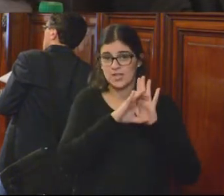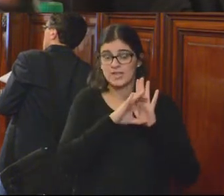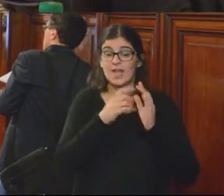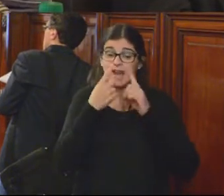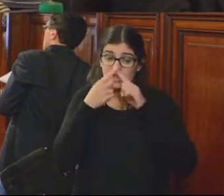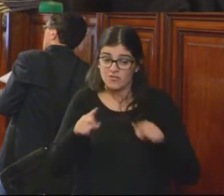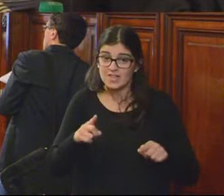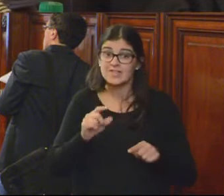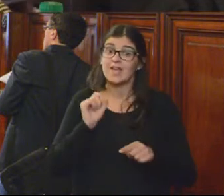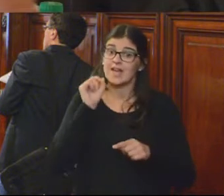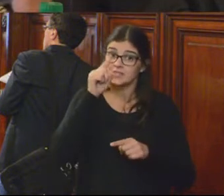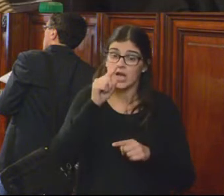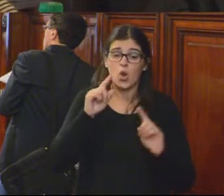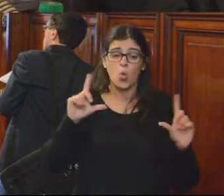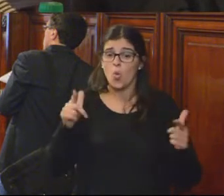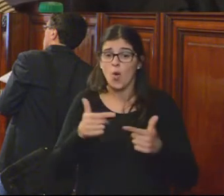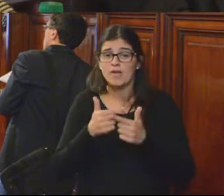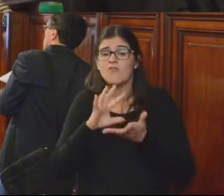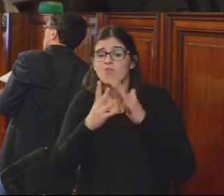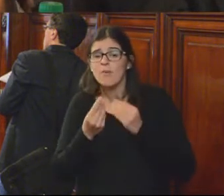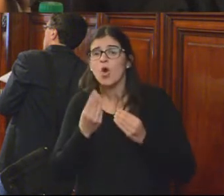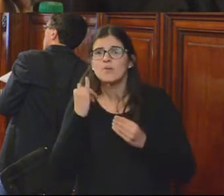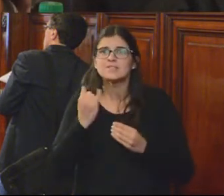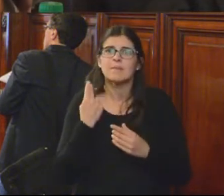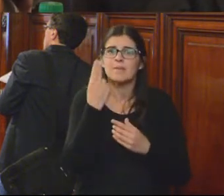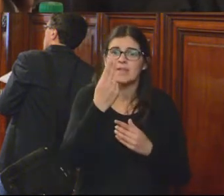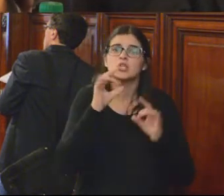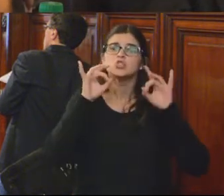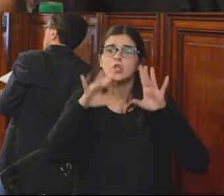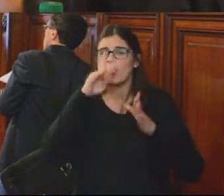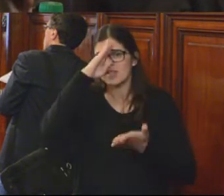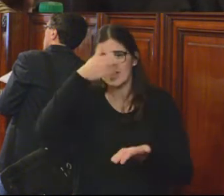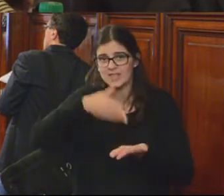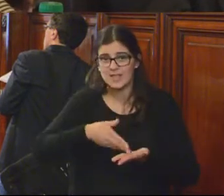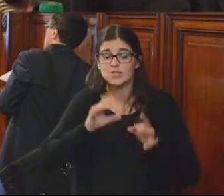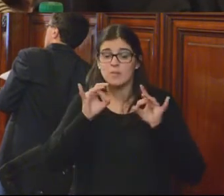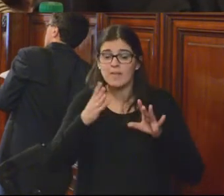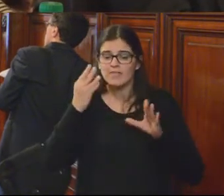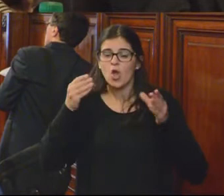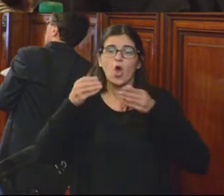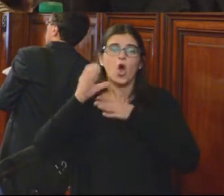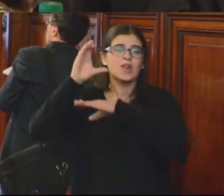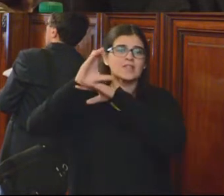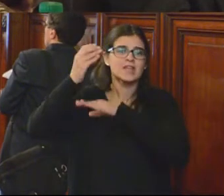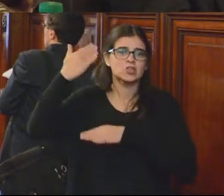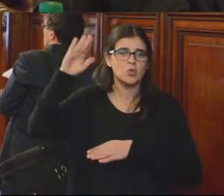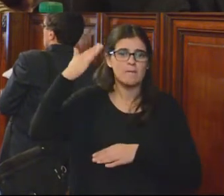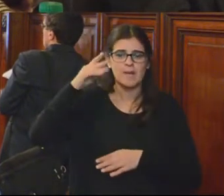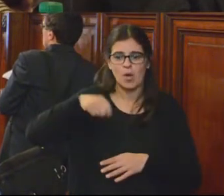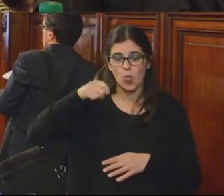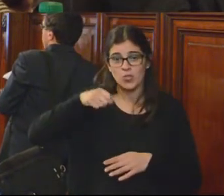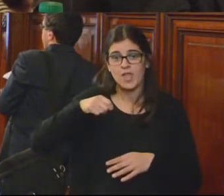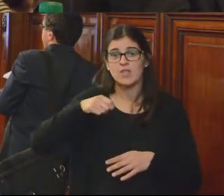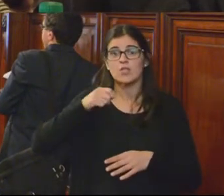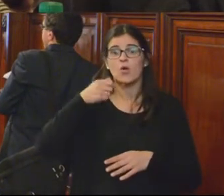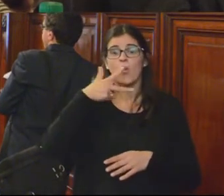diferencia es que allá no había manera de que se permitiera, solo una sentencia de la entonces Corte Suprema de Justicia del magistrado